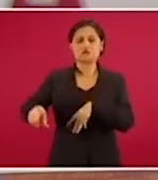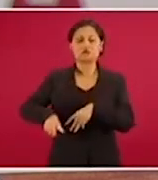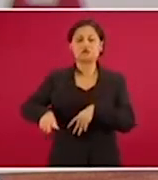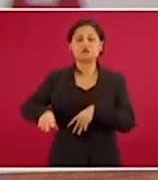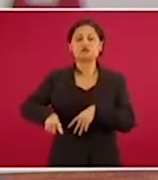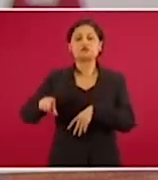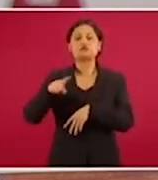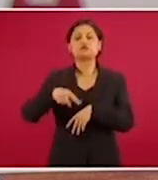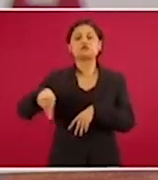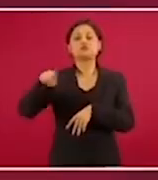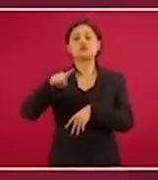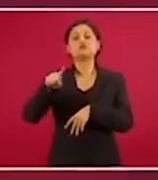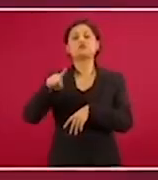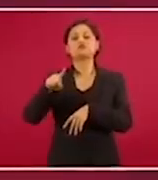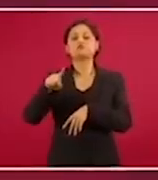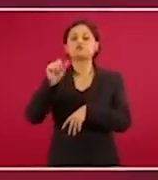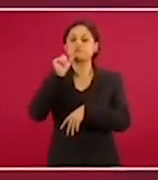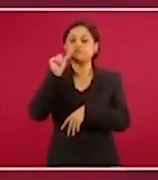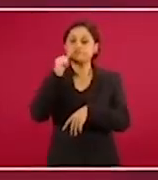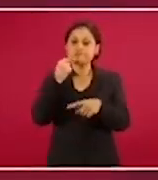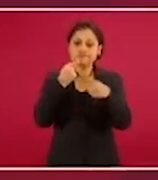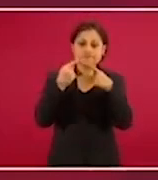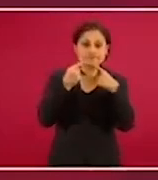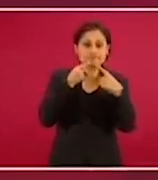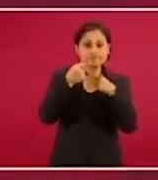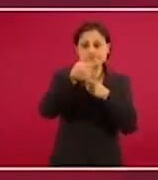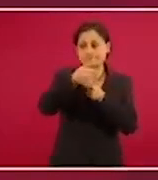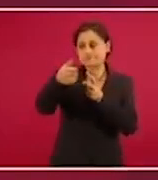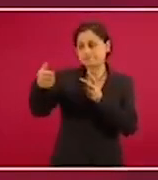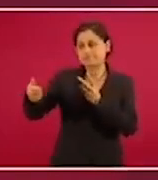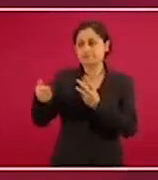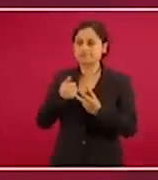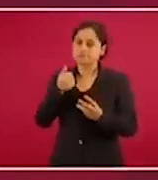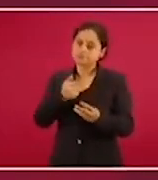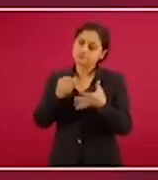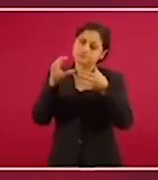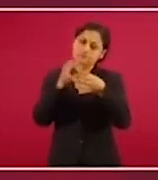expuso lo que están haciendo,